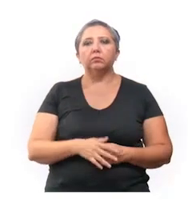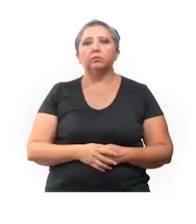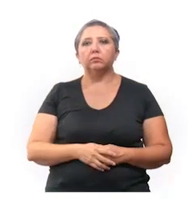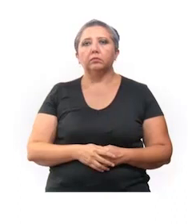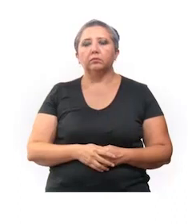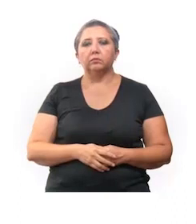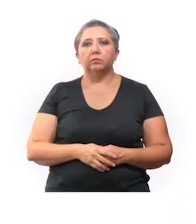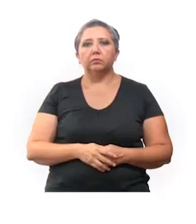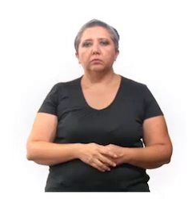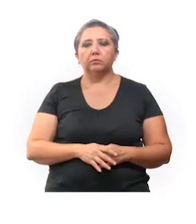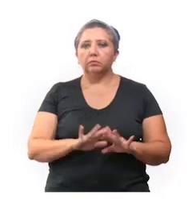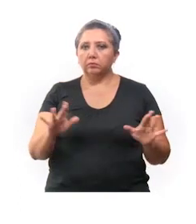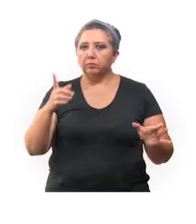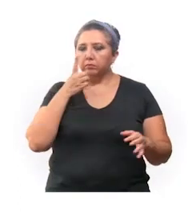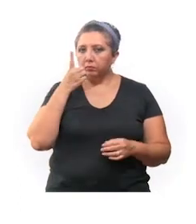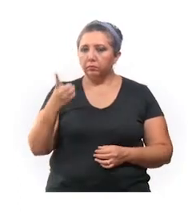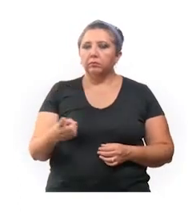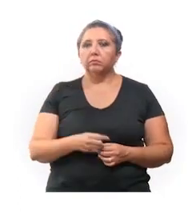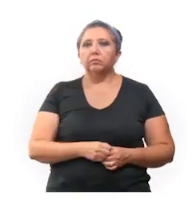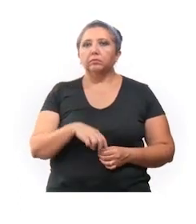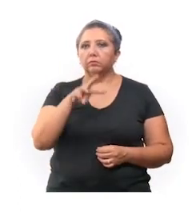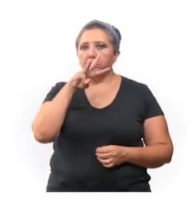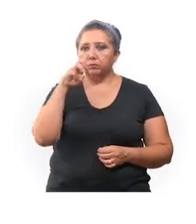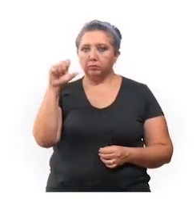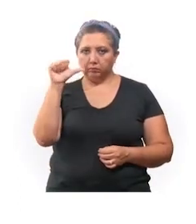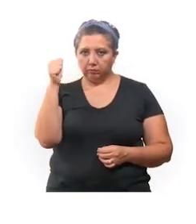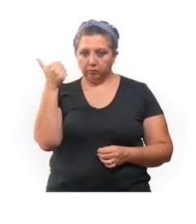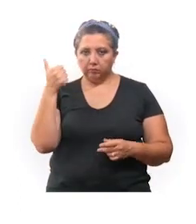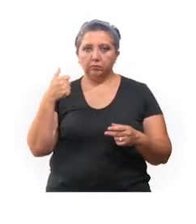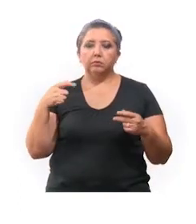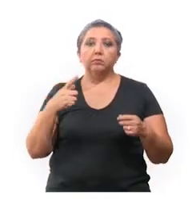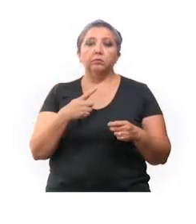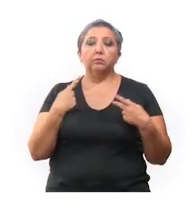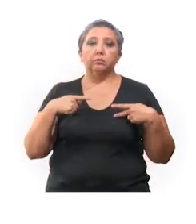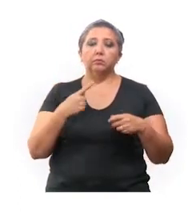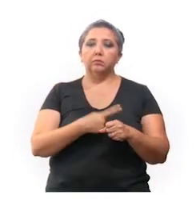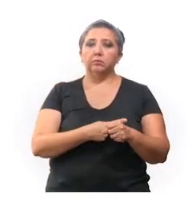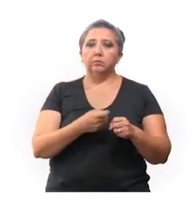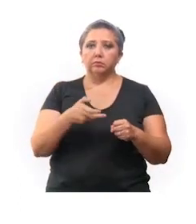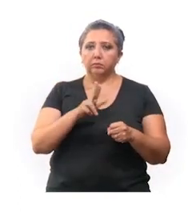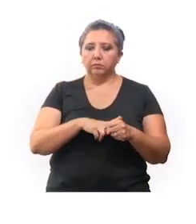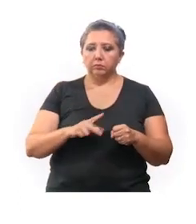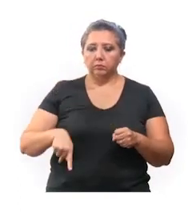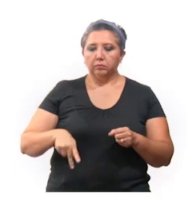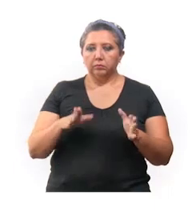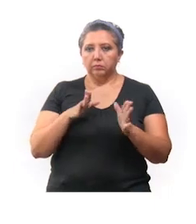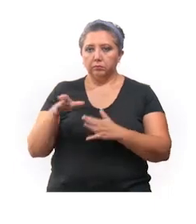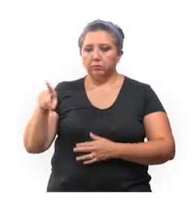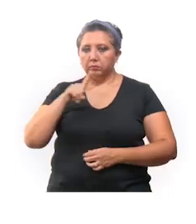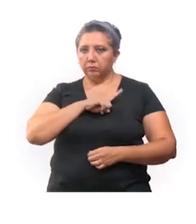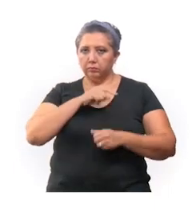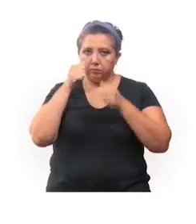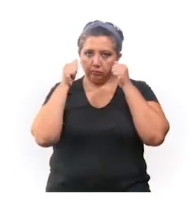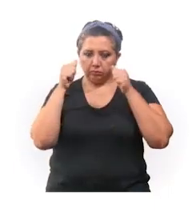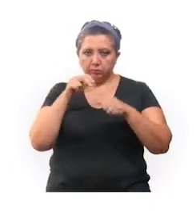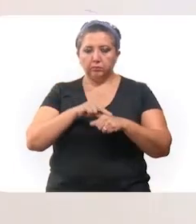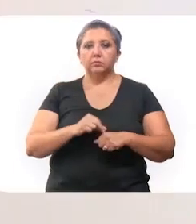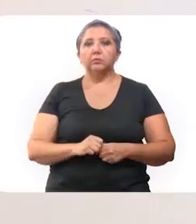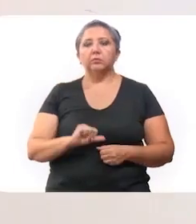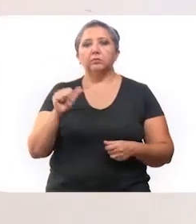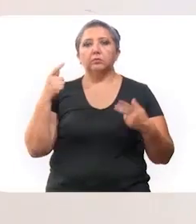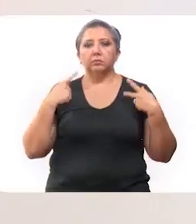síntomas leves. Como ya se mencionó, 311 de los casos positivos están en hospitales públicos y en aislamiento